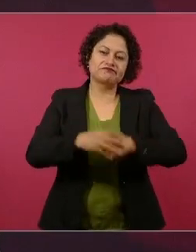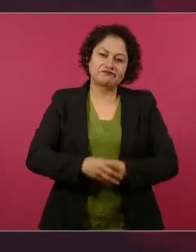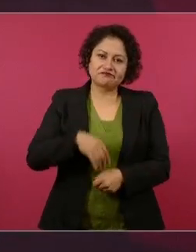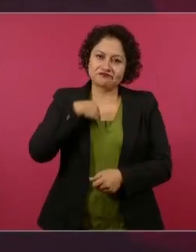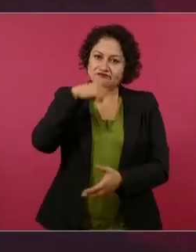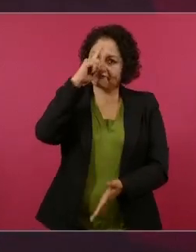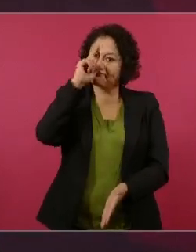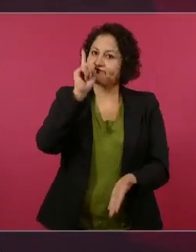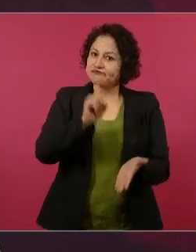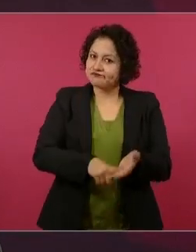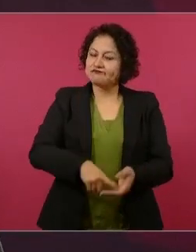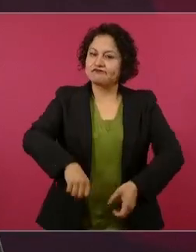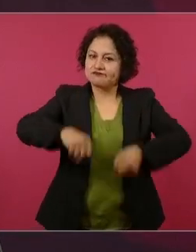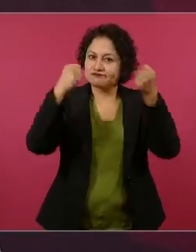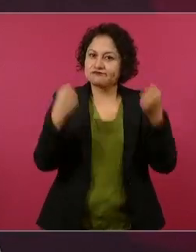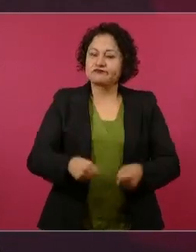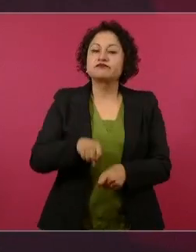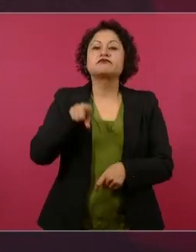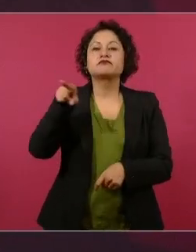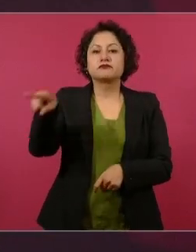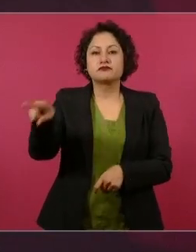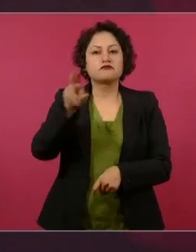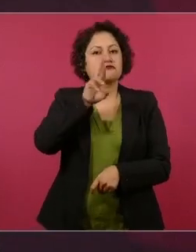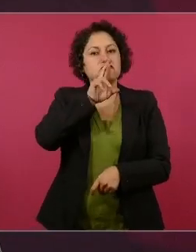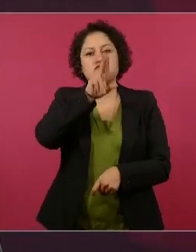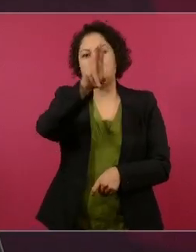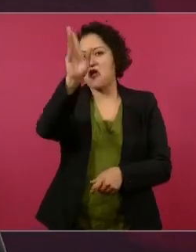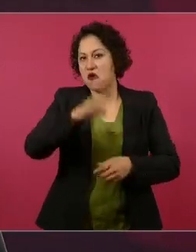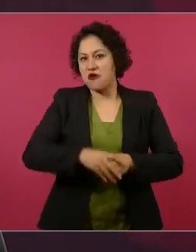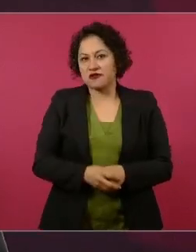momentos, el que ganara